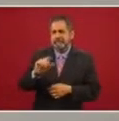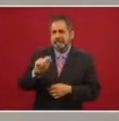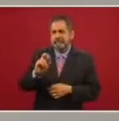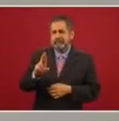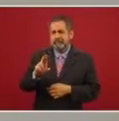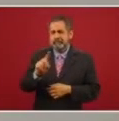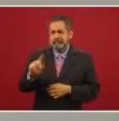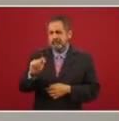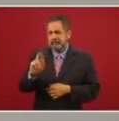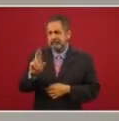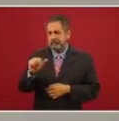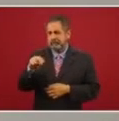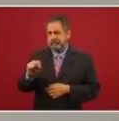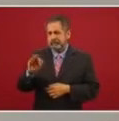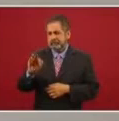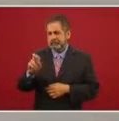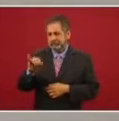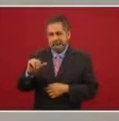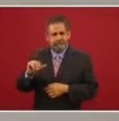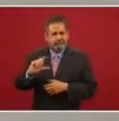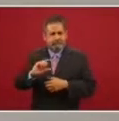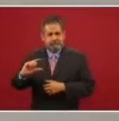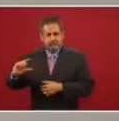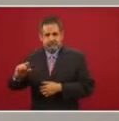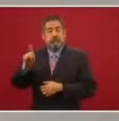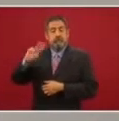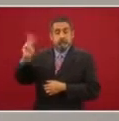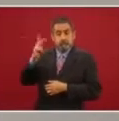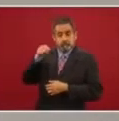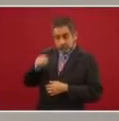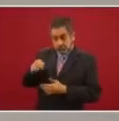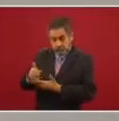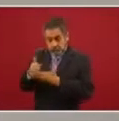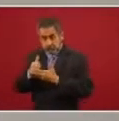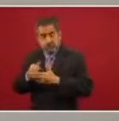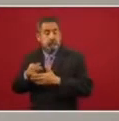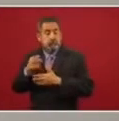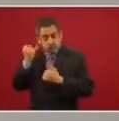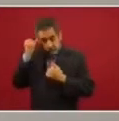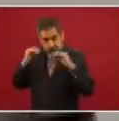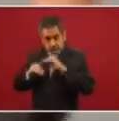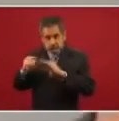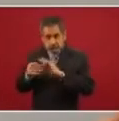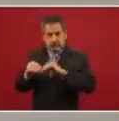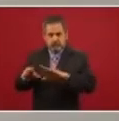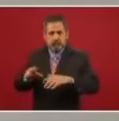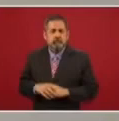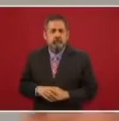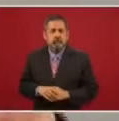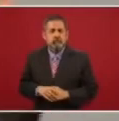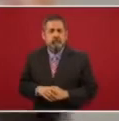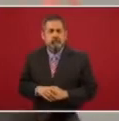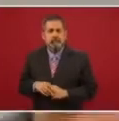décadas el instituto politécnico nacional lo ha considerado como un mecanismo de voy a decirlo en términos llanos